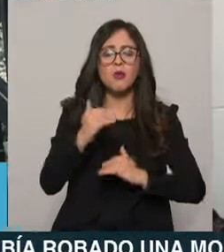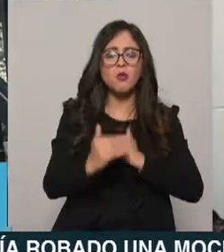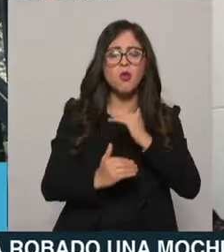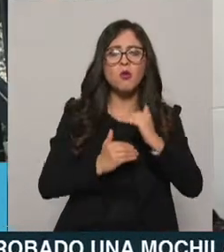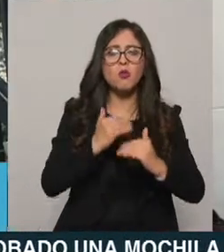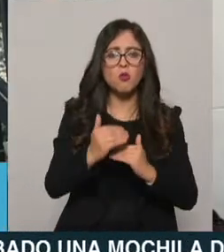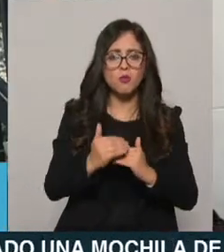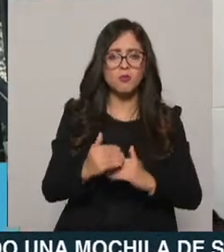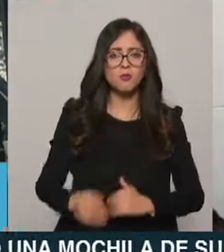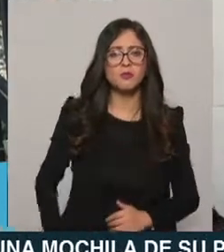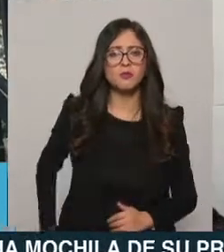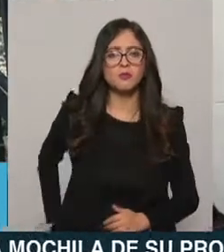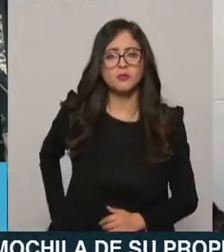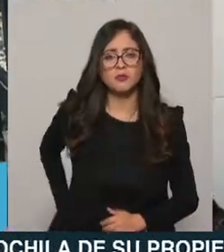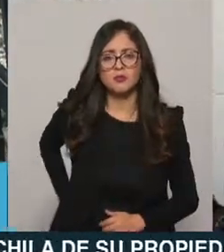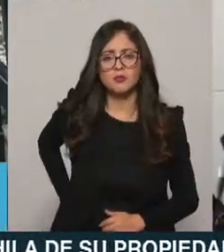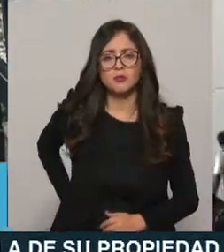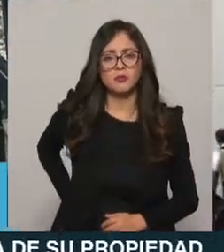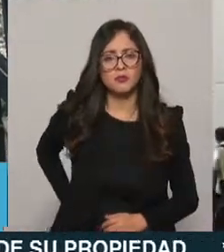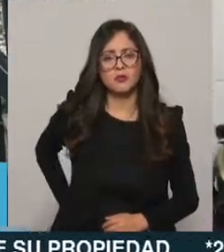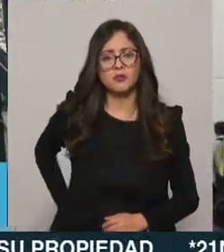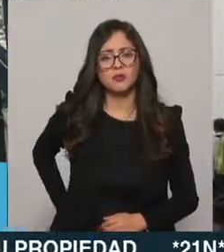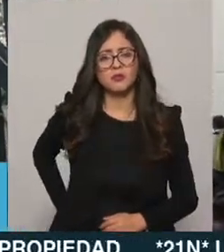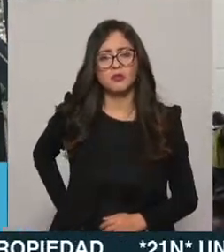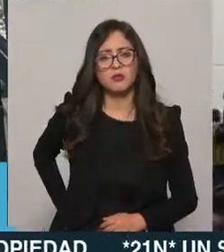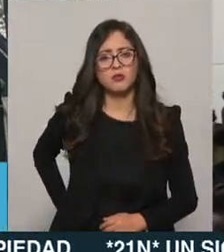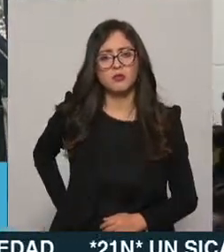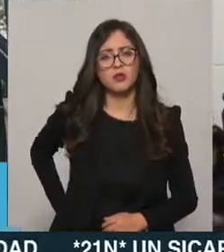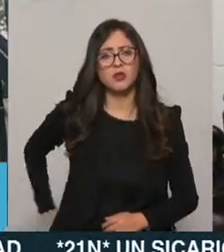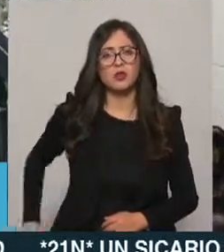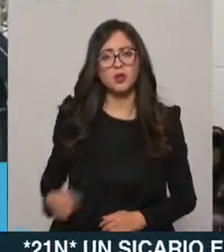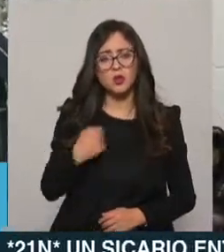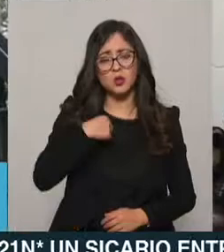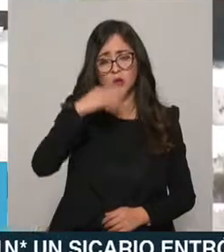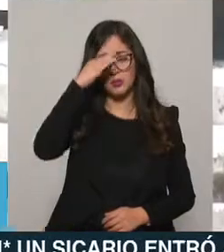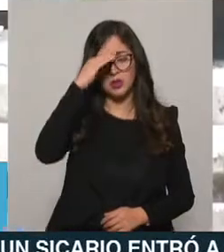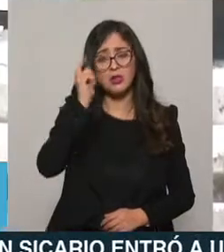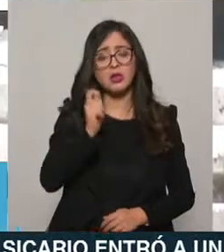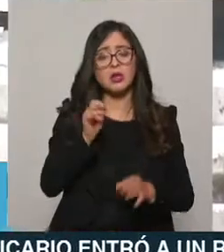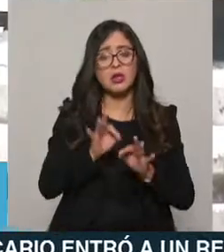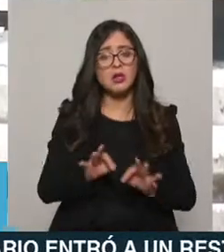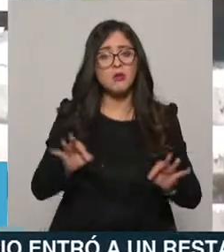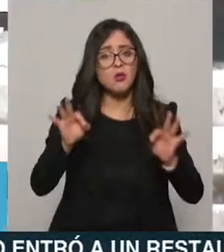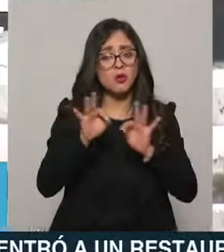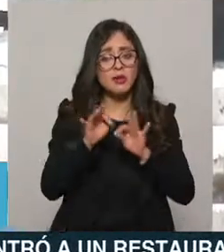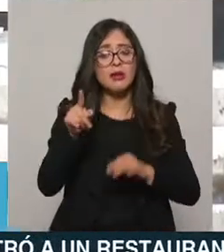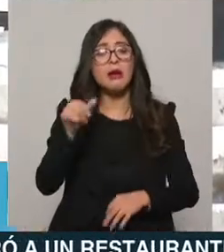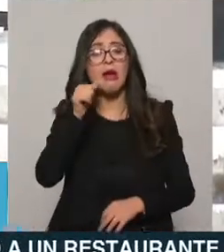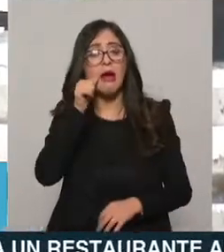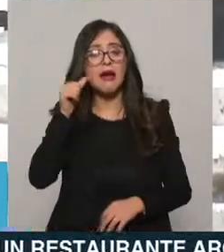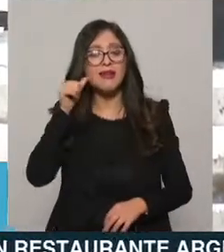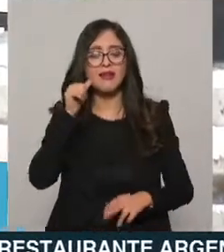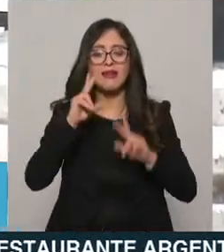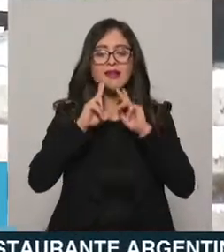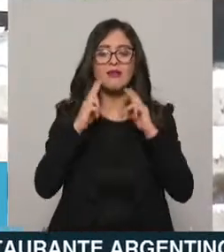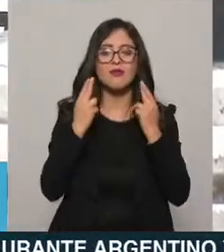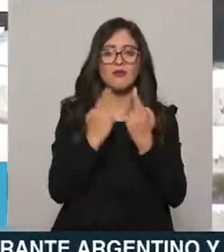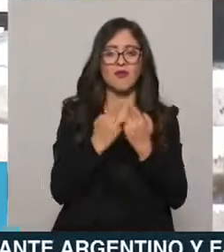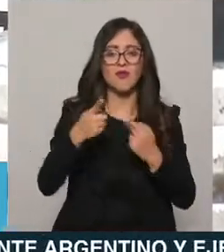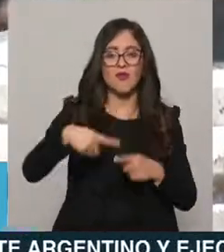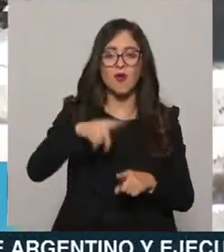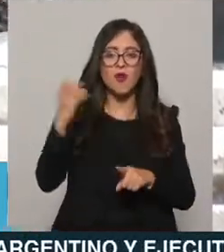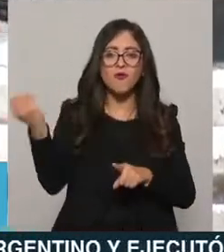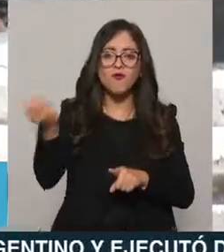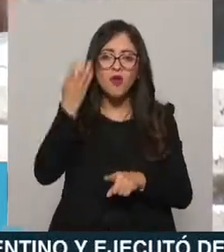es importante. Yo creo que la cuestión fundamental, como se dijo ayer en el foro, está justamente en